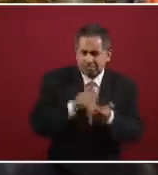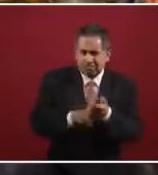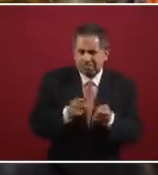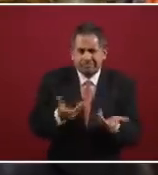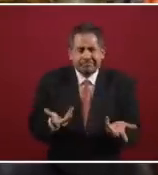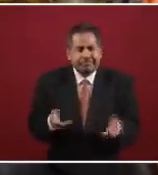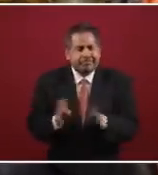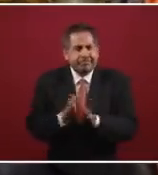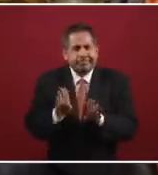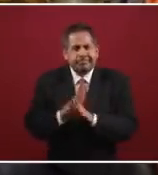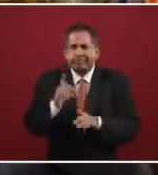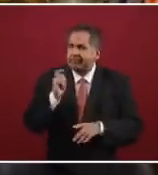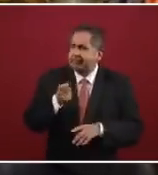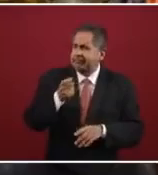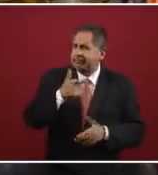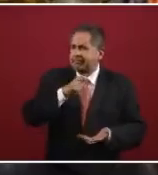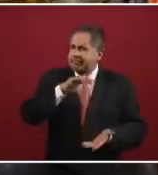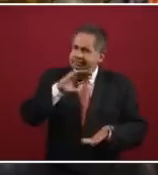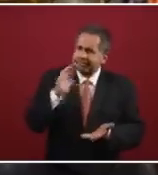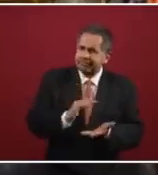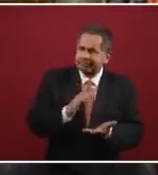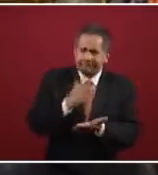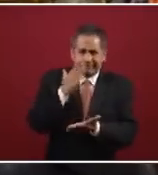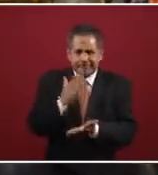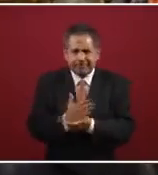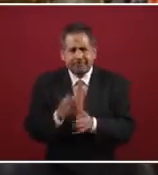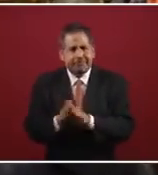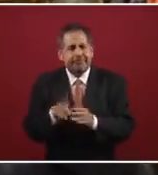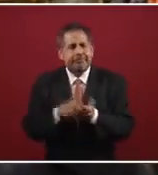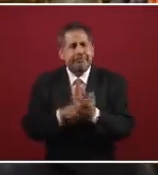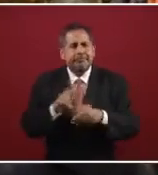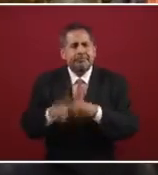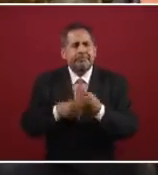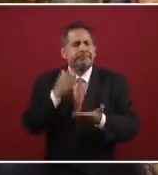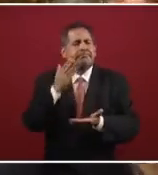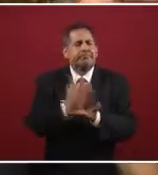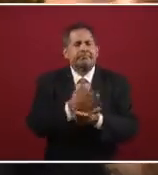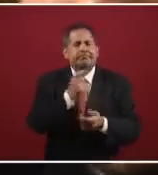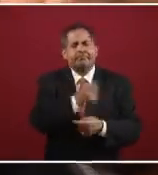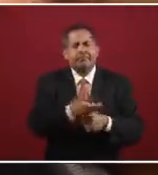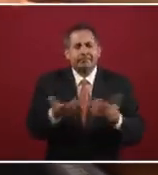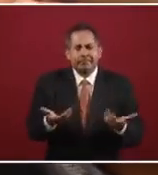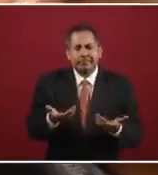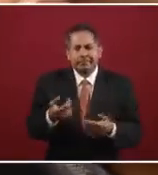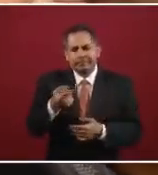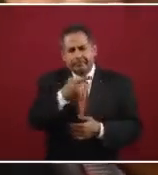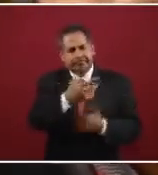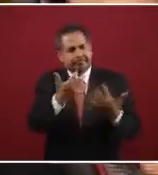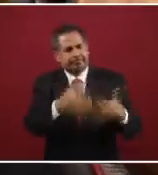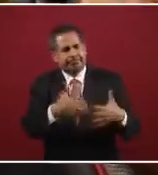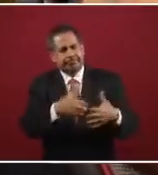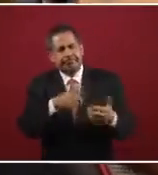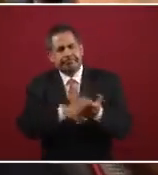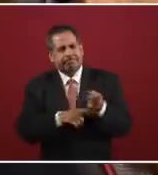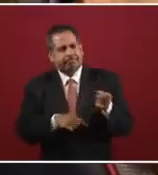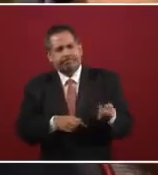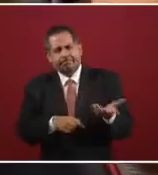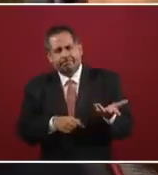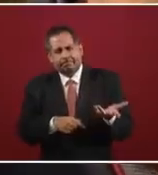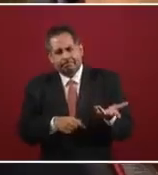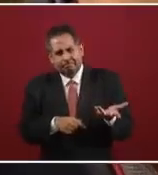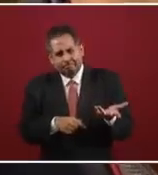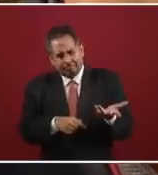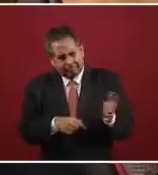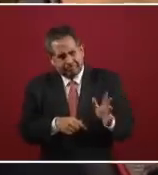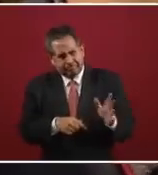de qué manera se puede esto paralizar cómo se le puede parar el alto a esa empresa está